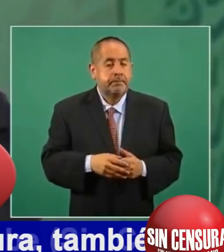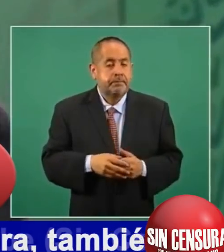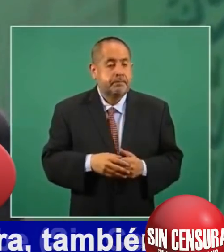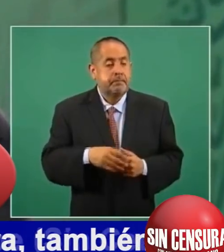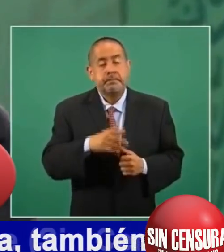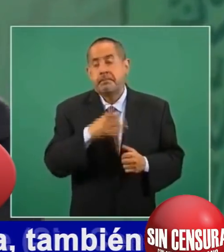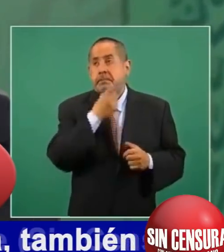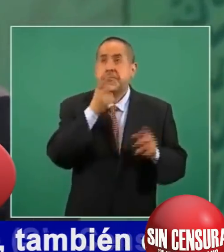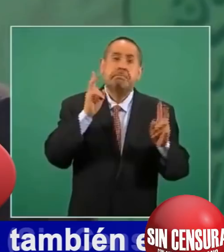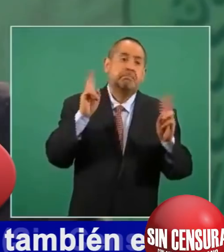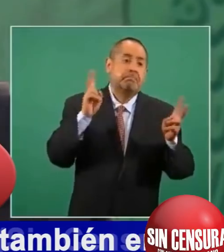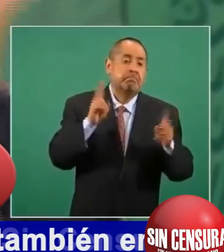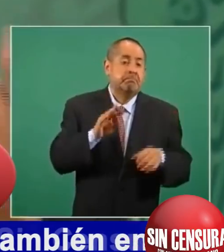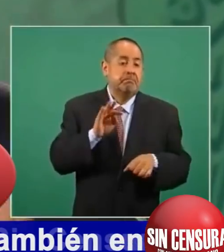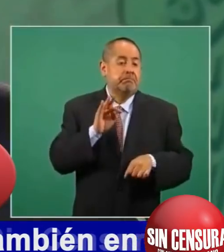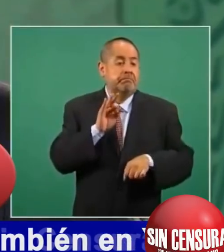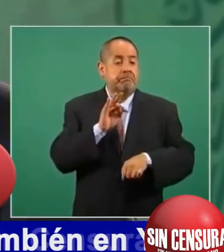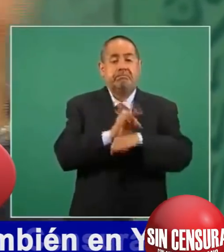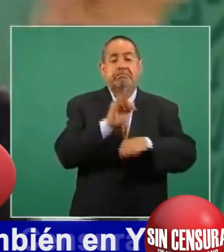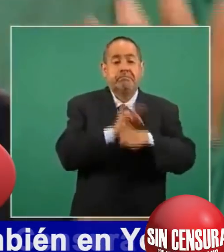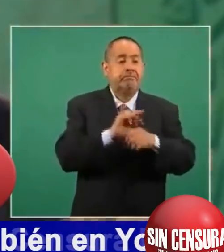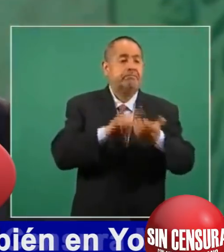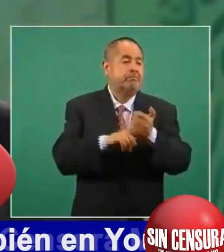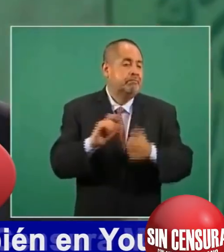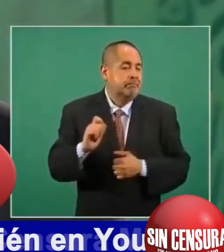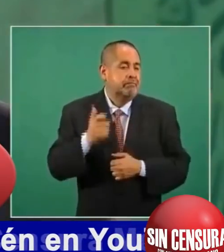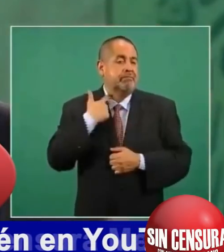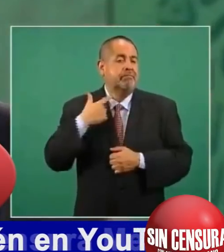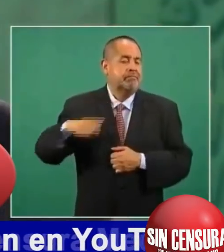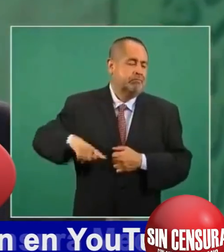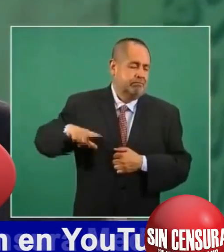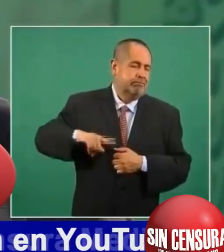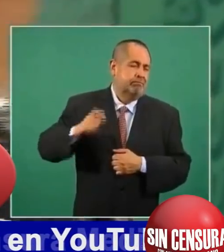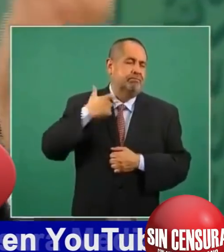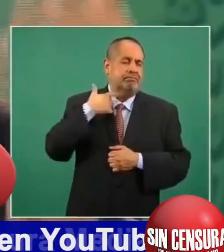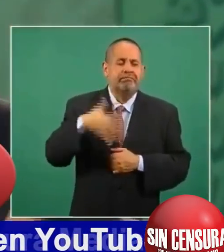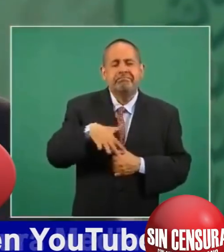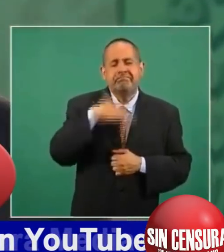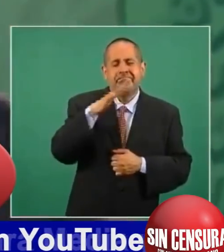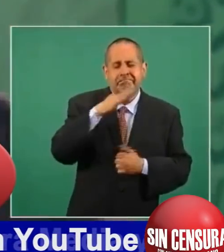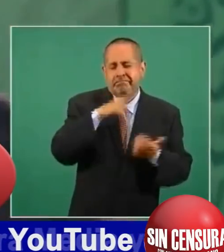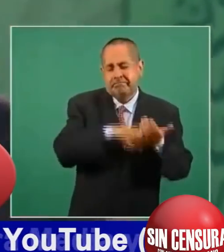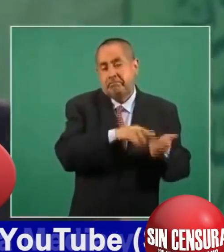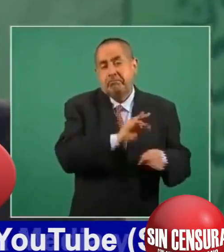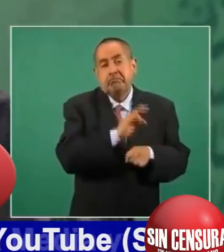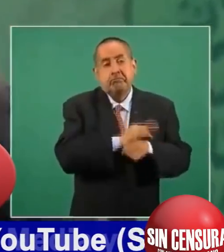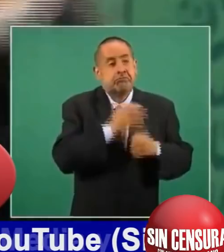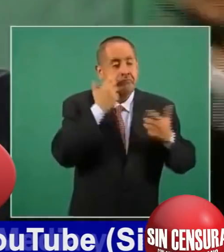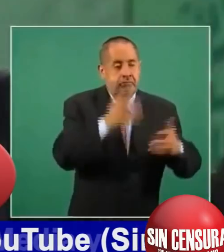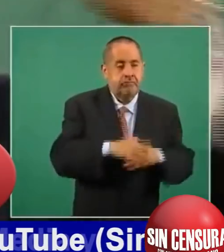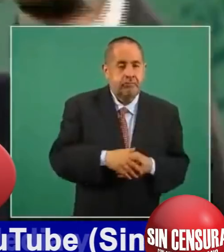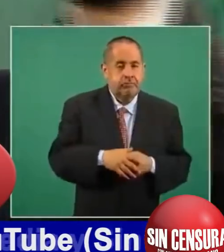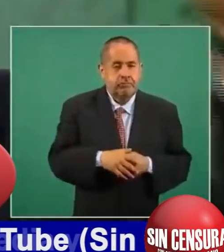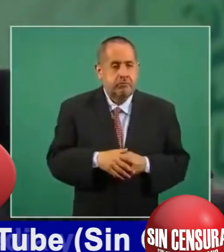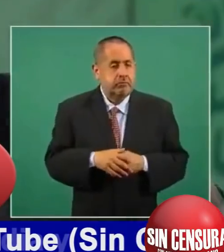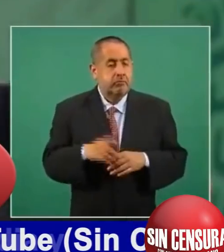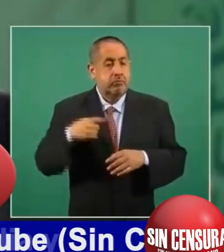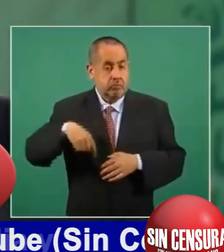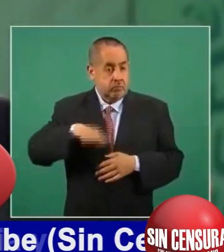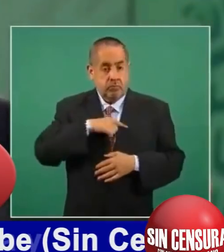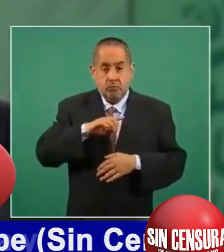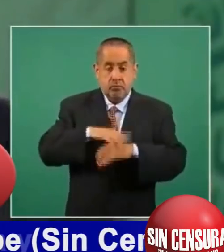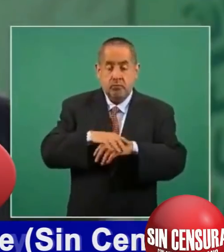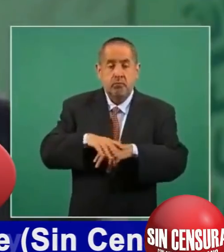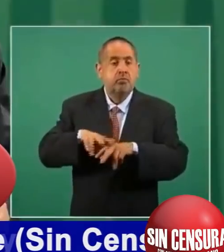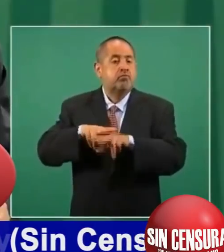defensores del régimen anterior, del régimen de corrupción, del antiguo régimen, que quieren que paremos las obras